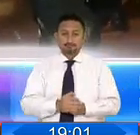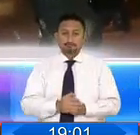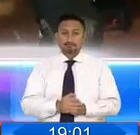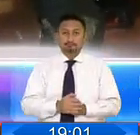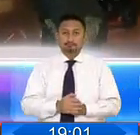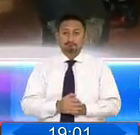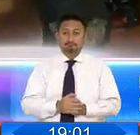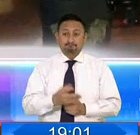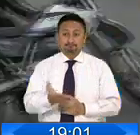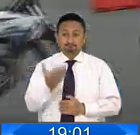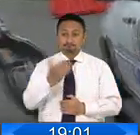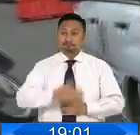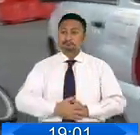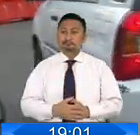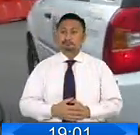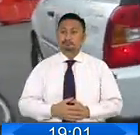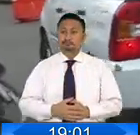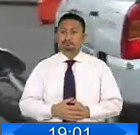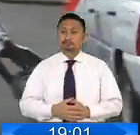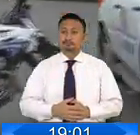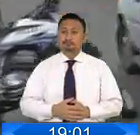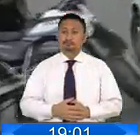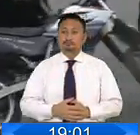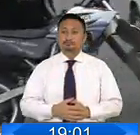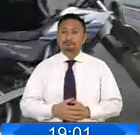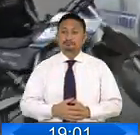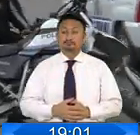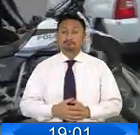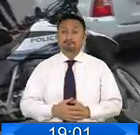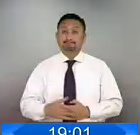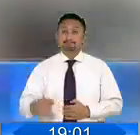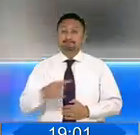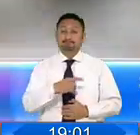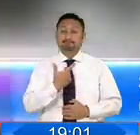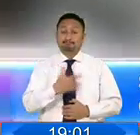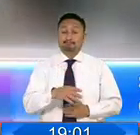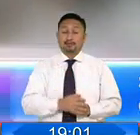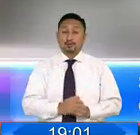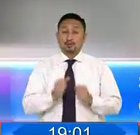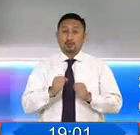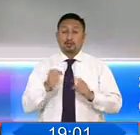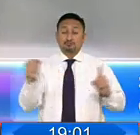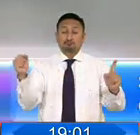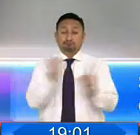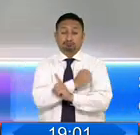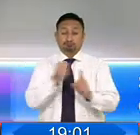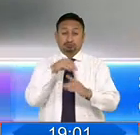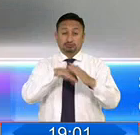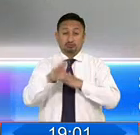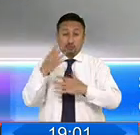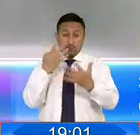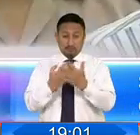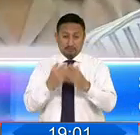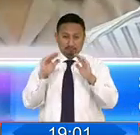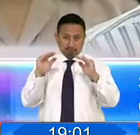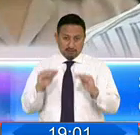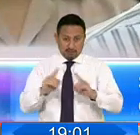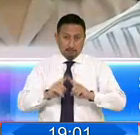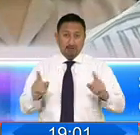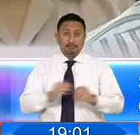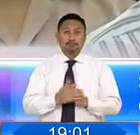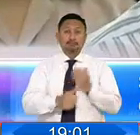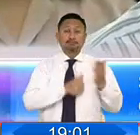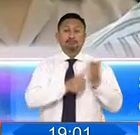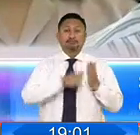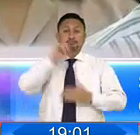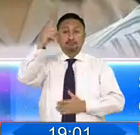reclusorio. Escuchemos. Sin duda la violencia de los últimos días en la cárcel de Guayaquil es menor. Sin embargo, confirmó el ministro